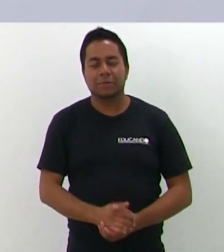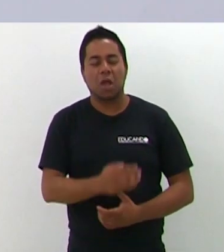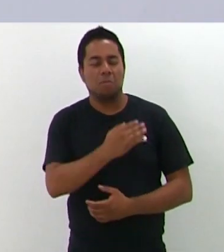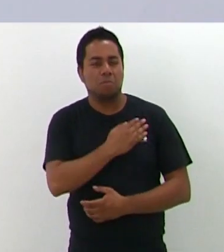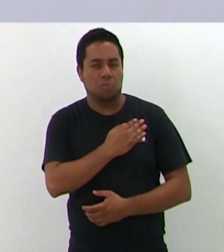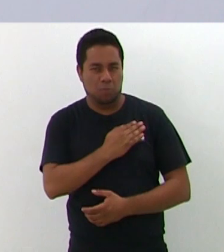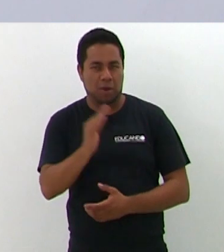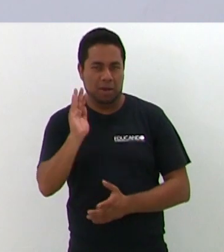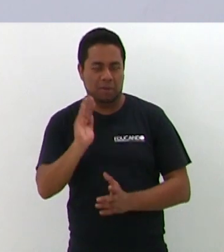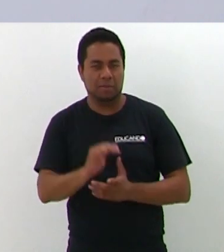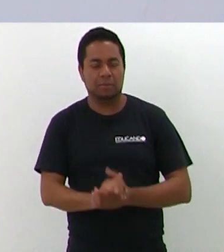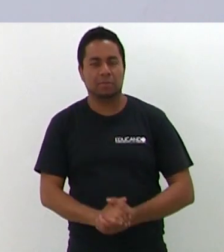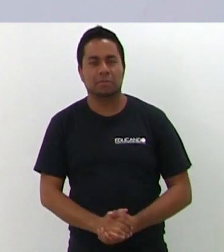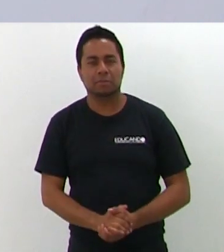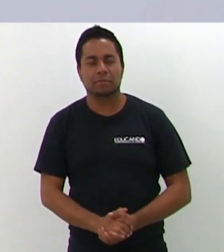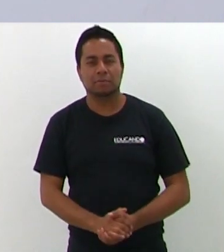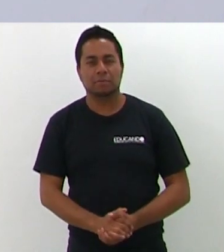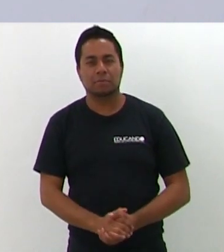bueno.